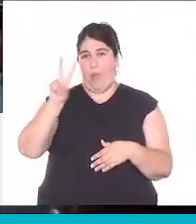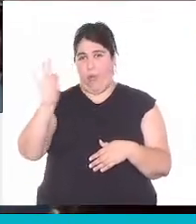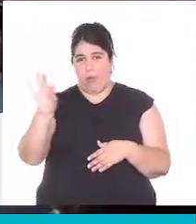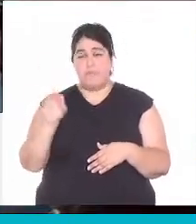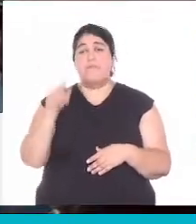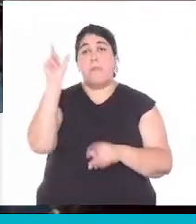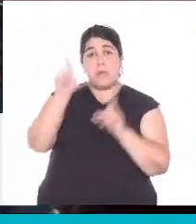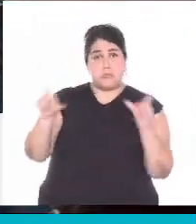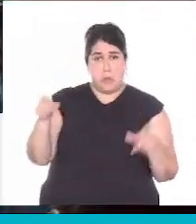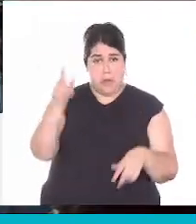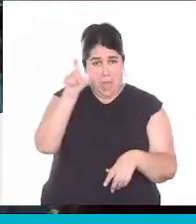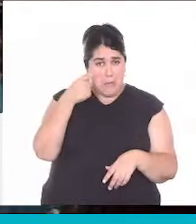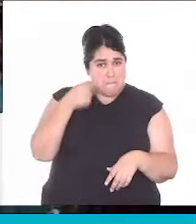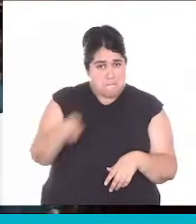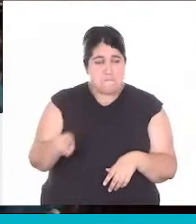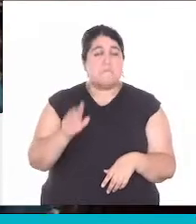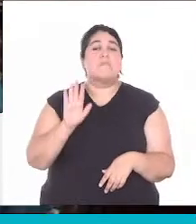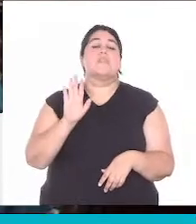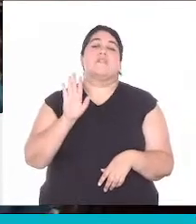conocen, Adriana